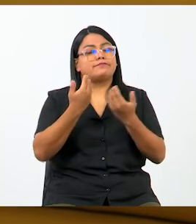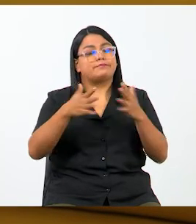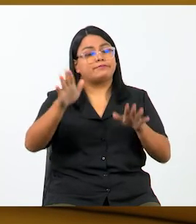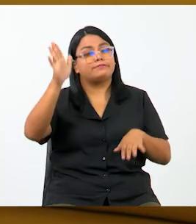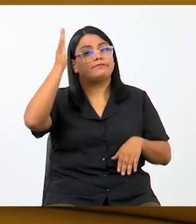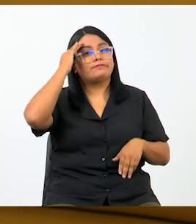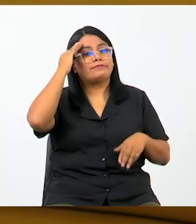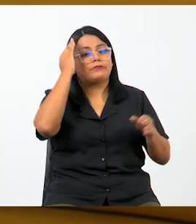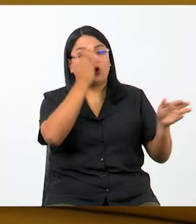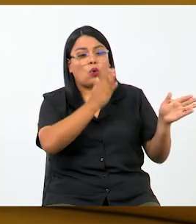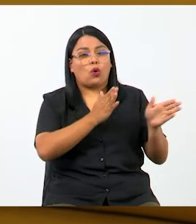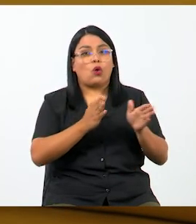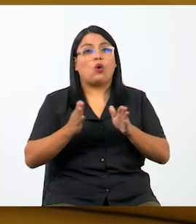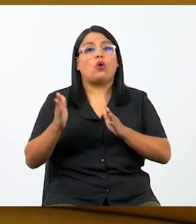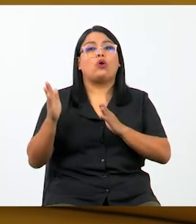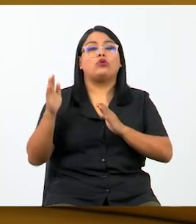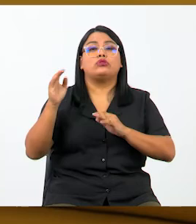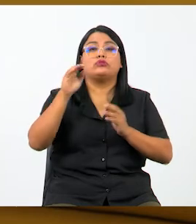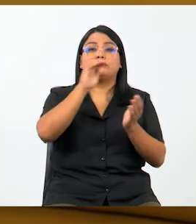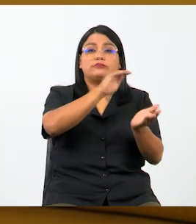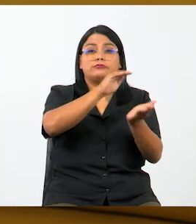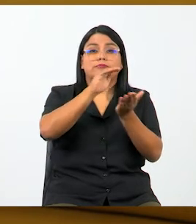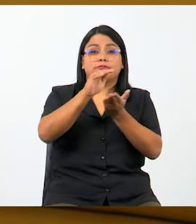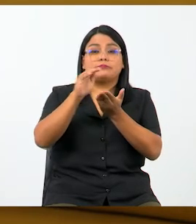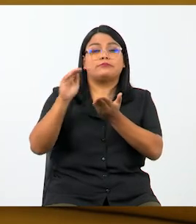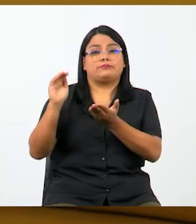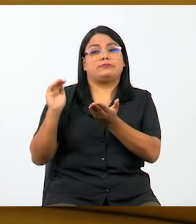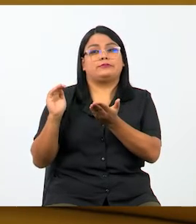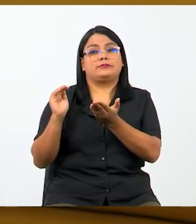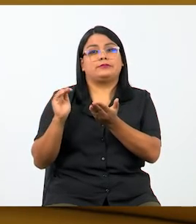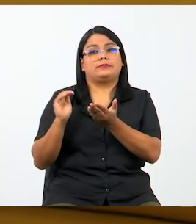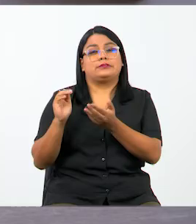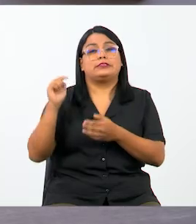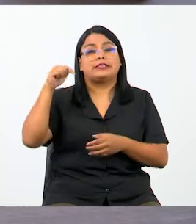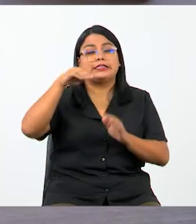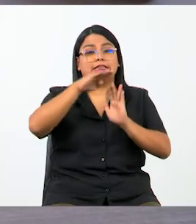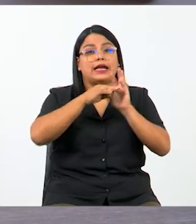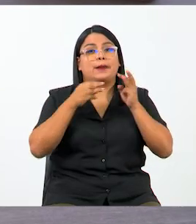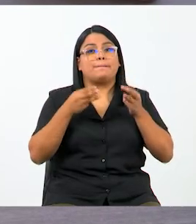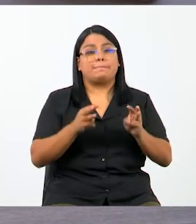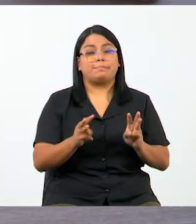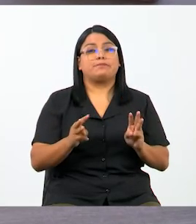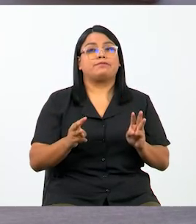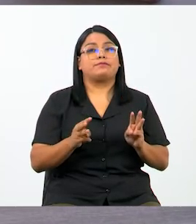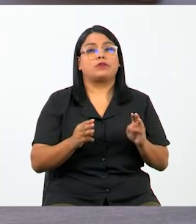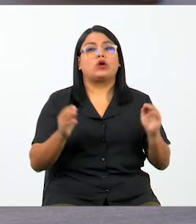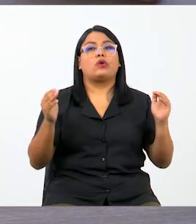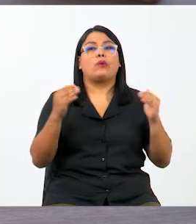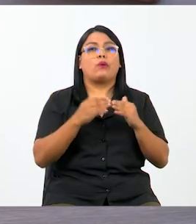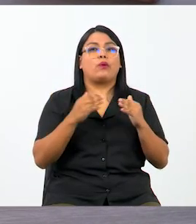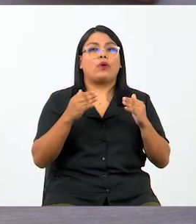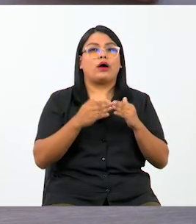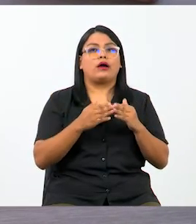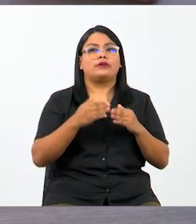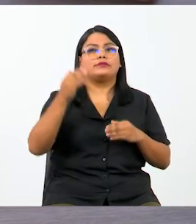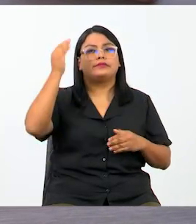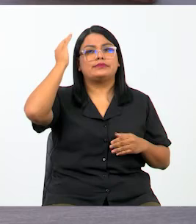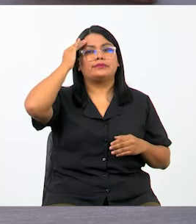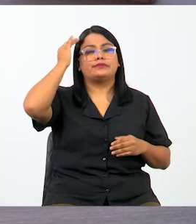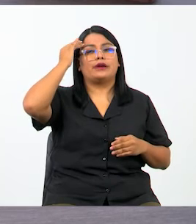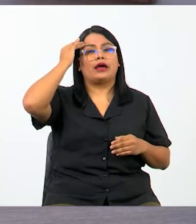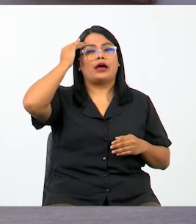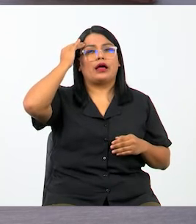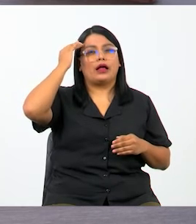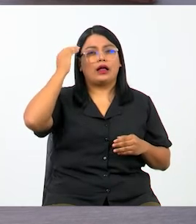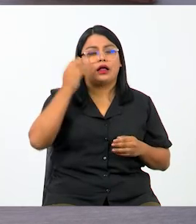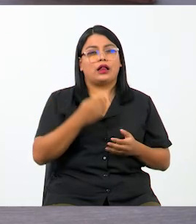las unidades que forman parte de esta guía metodológica y además hemos conocido los factores